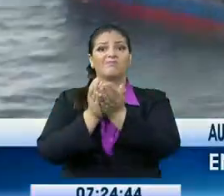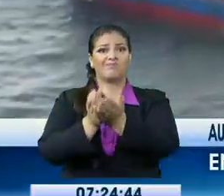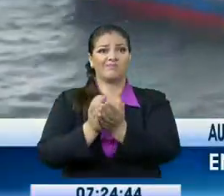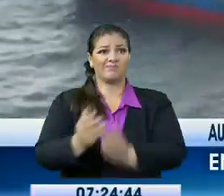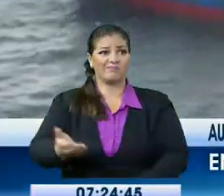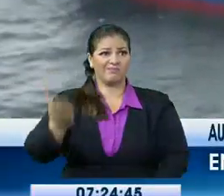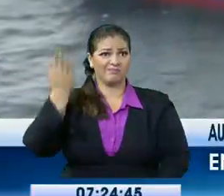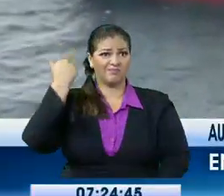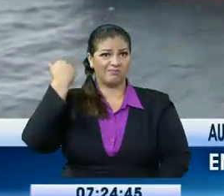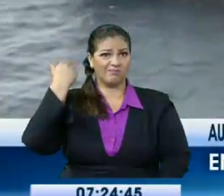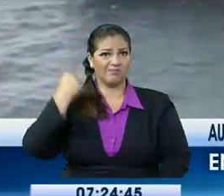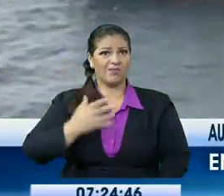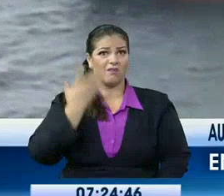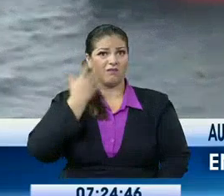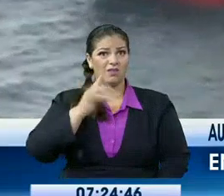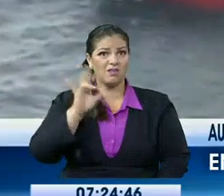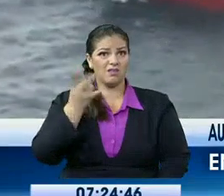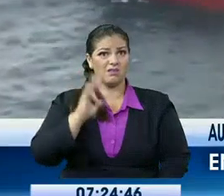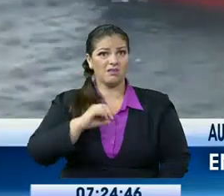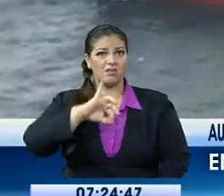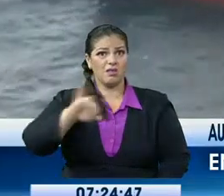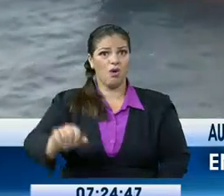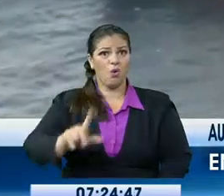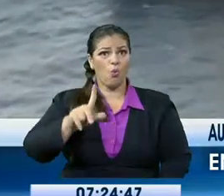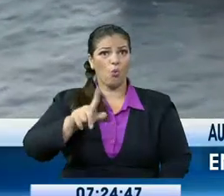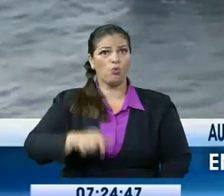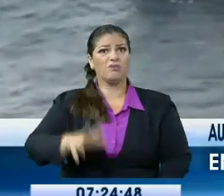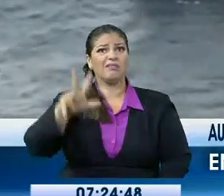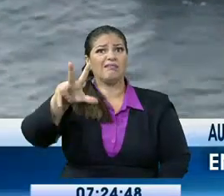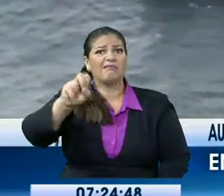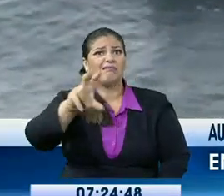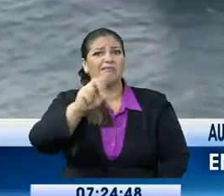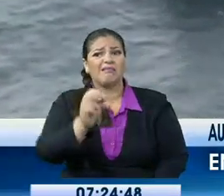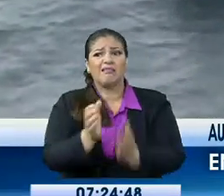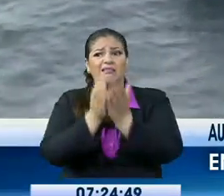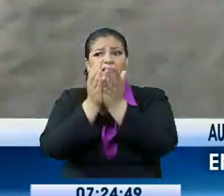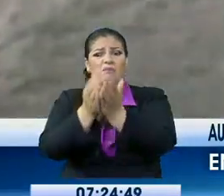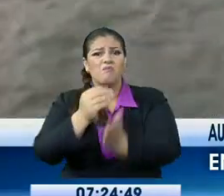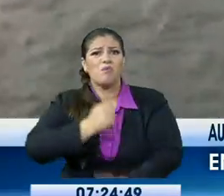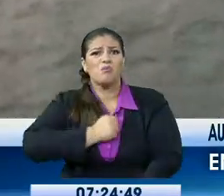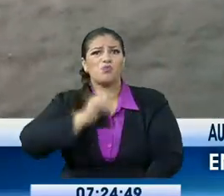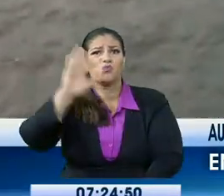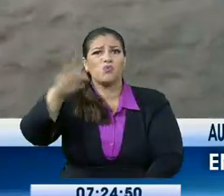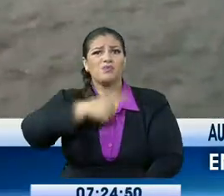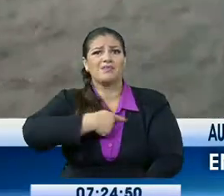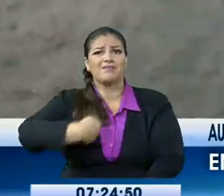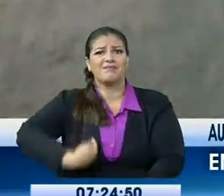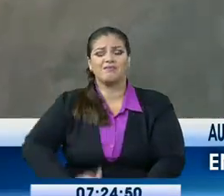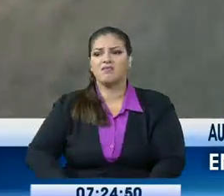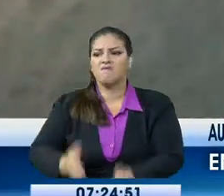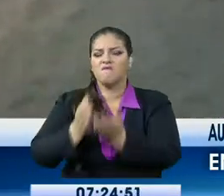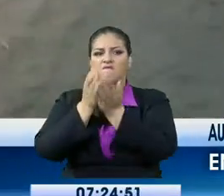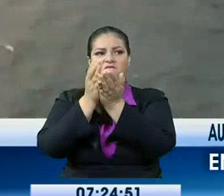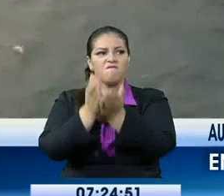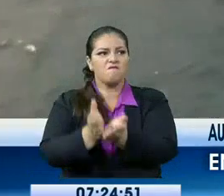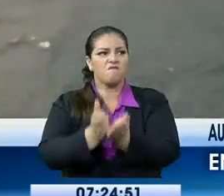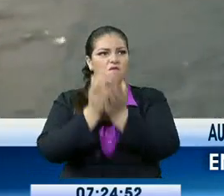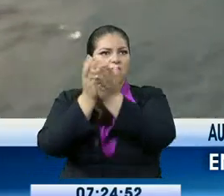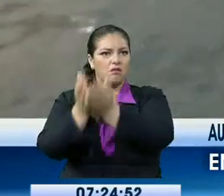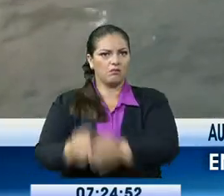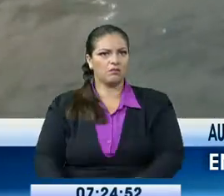encuentra pescando en los márgenes de la zona económica exclusiva, por lo que tales maniobras se están monitoreando minuto a